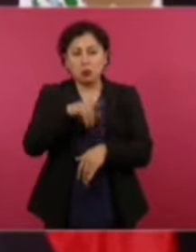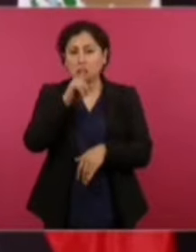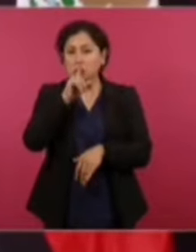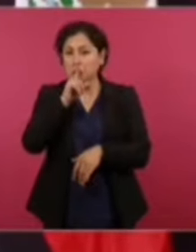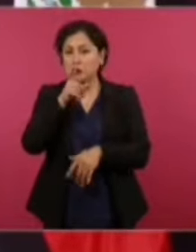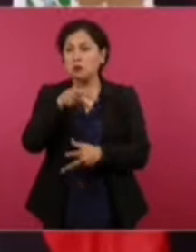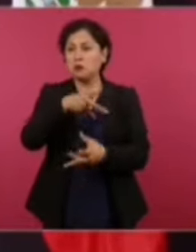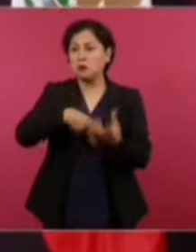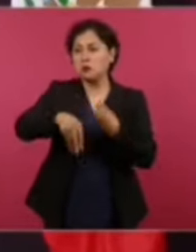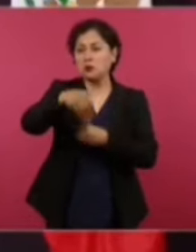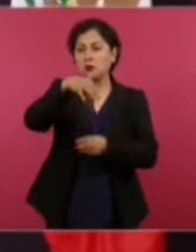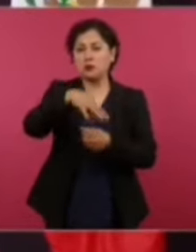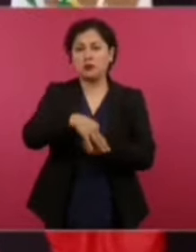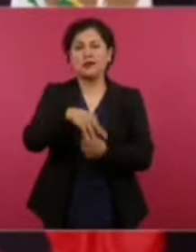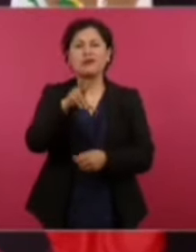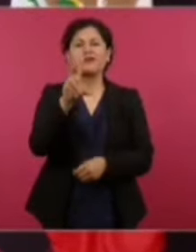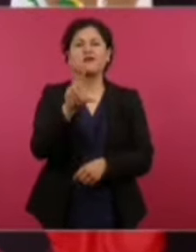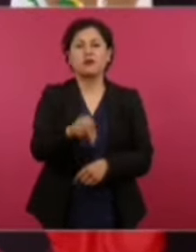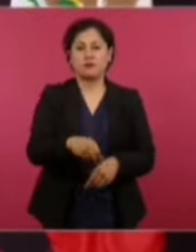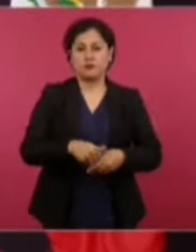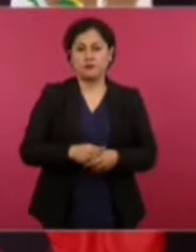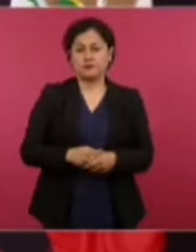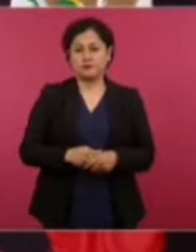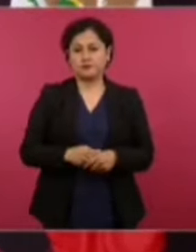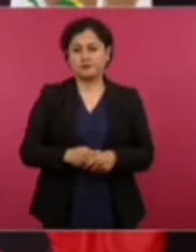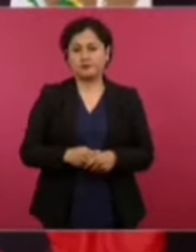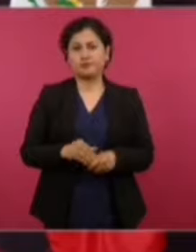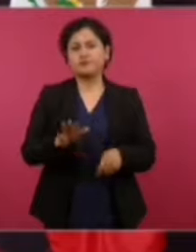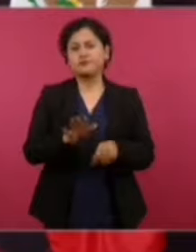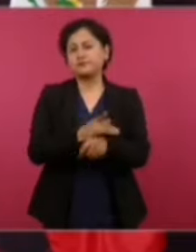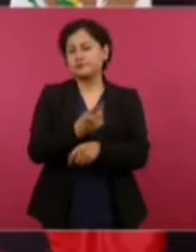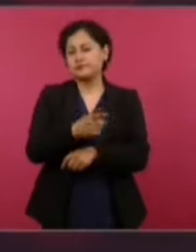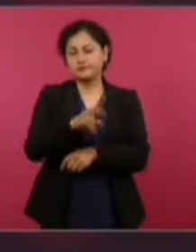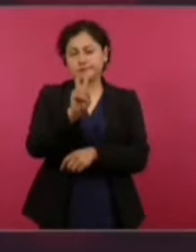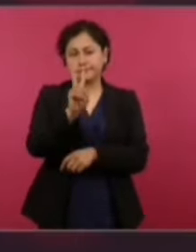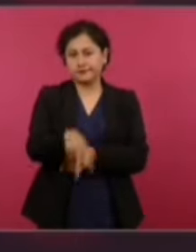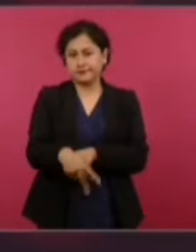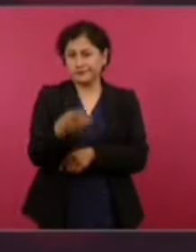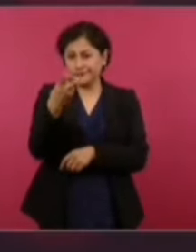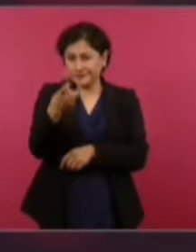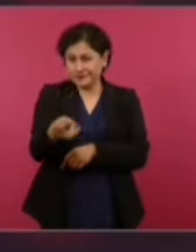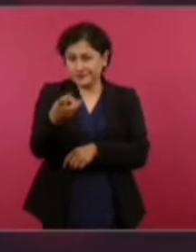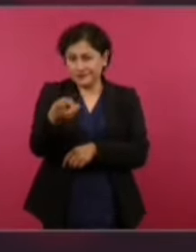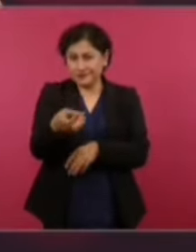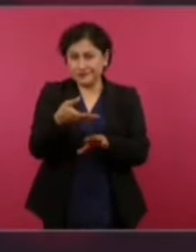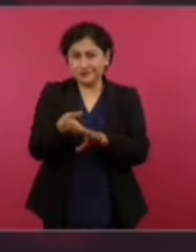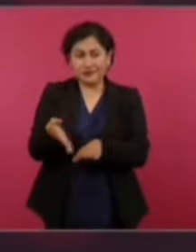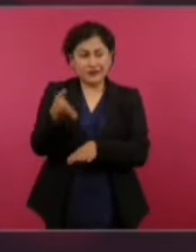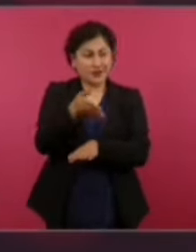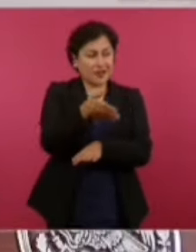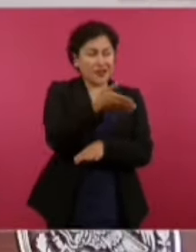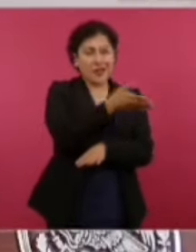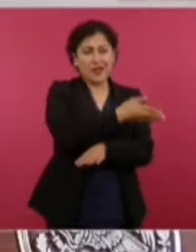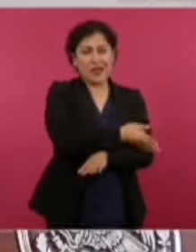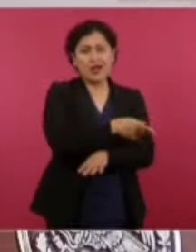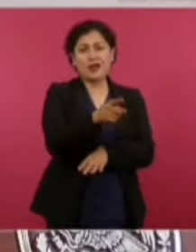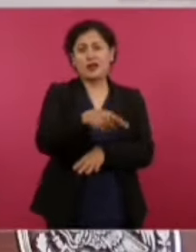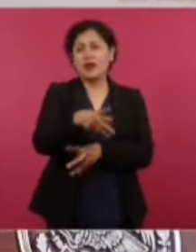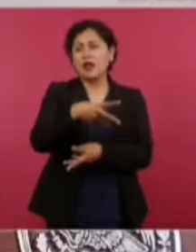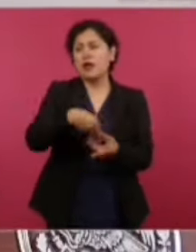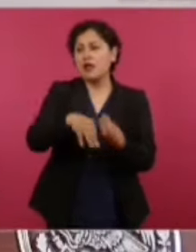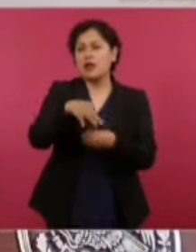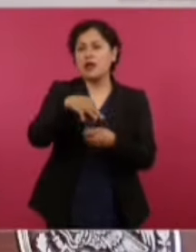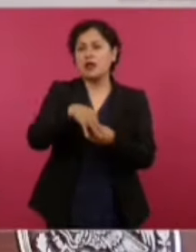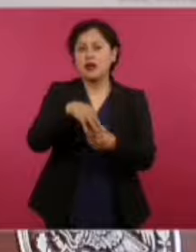porque eso era lo que impedía el avance.